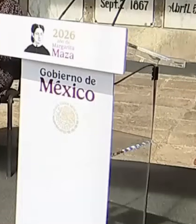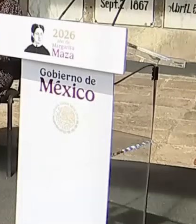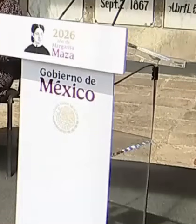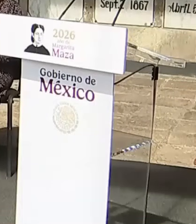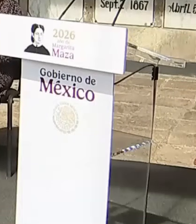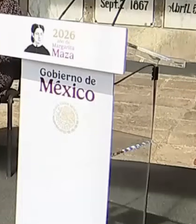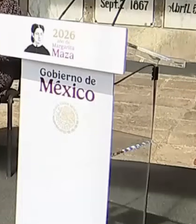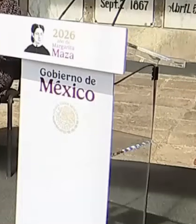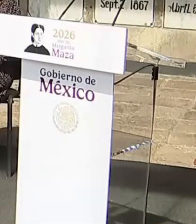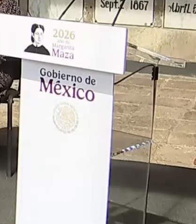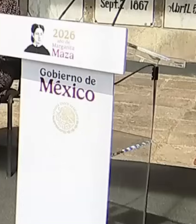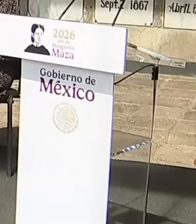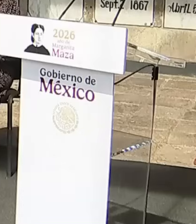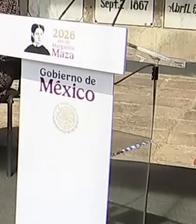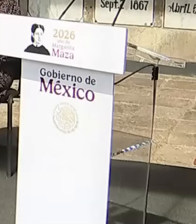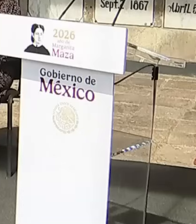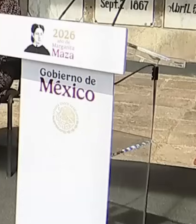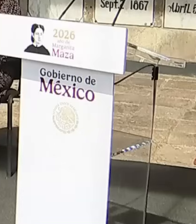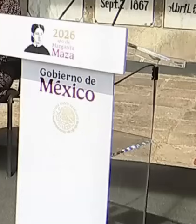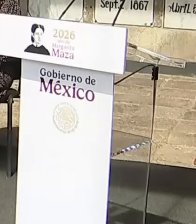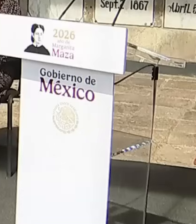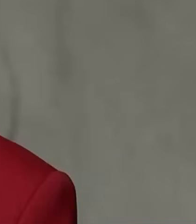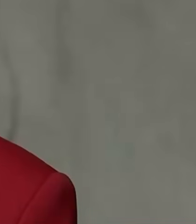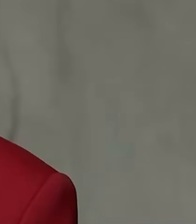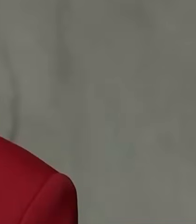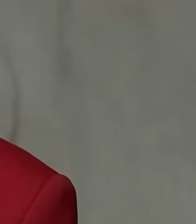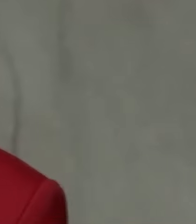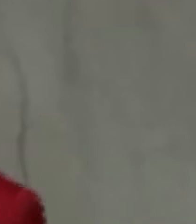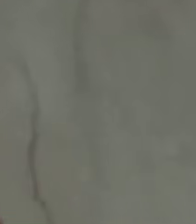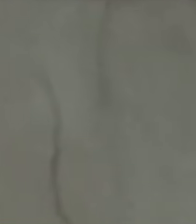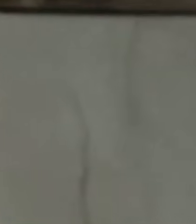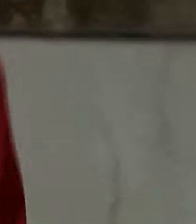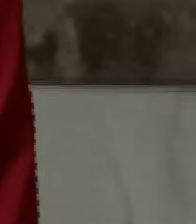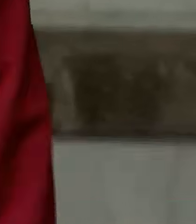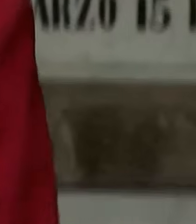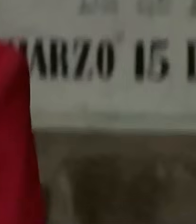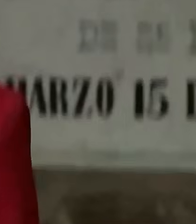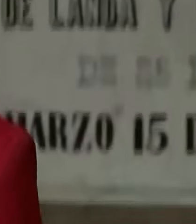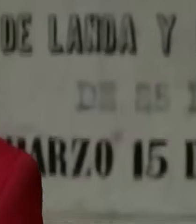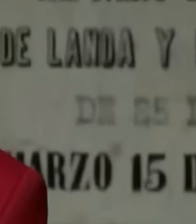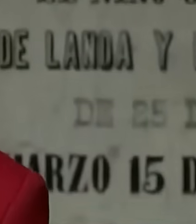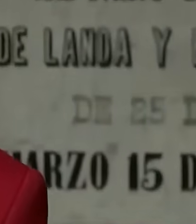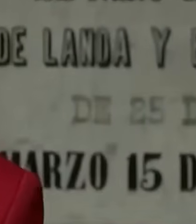Unidos mexicanos, doctora Claudia Sheinbaum Pardo.